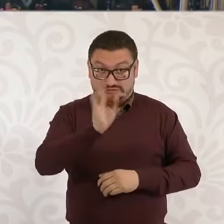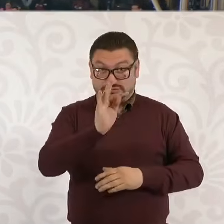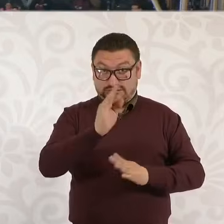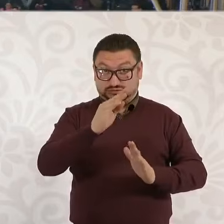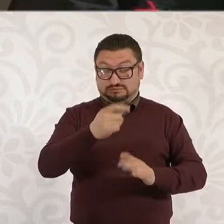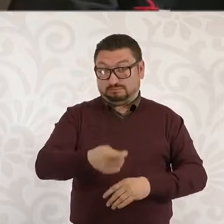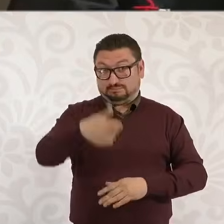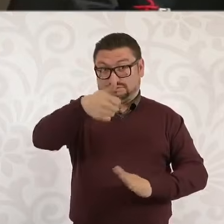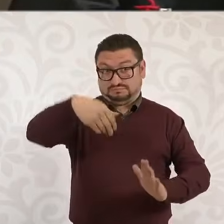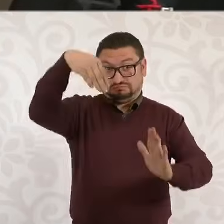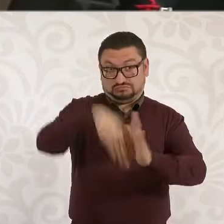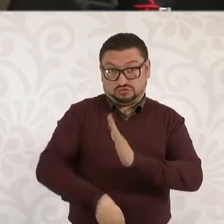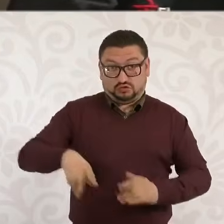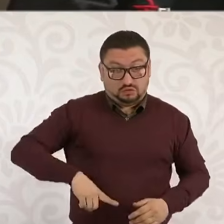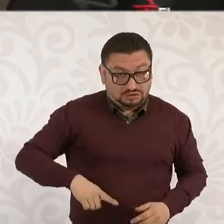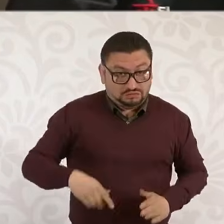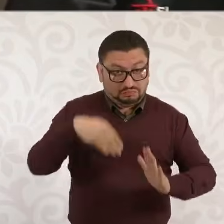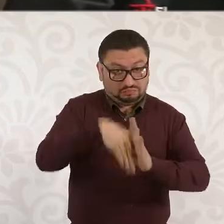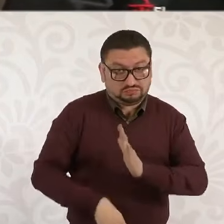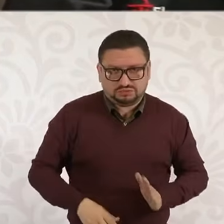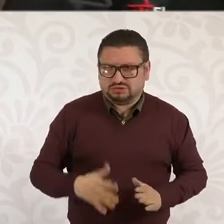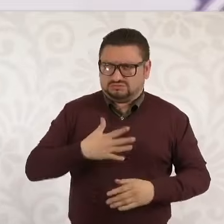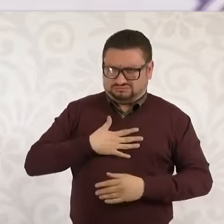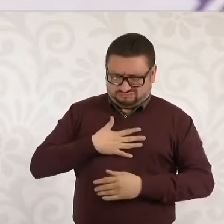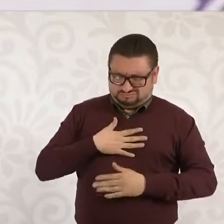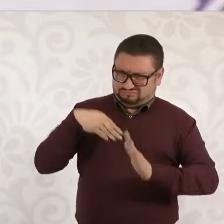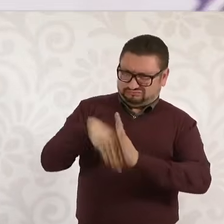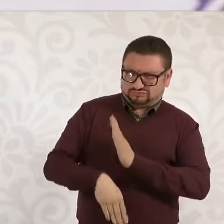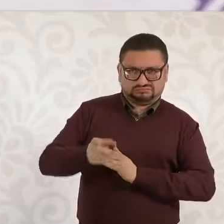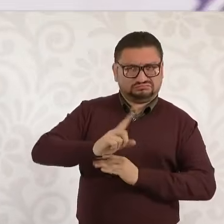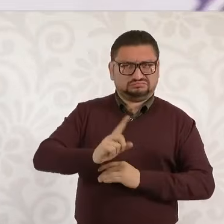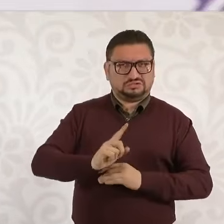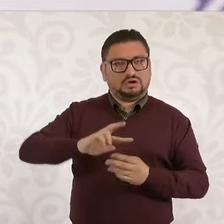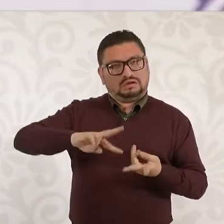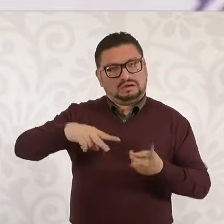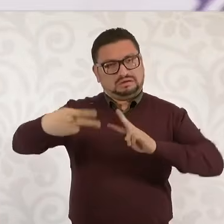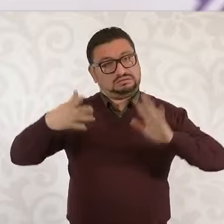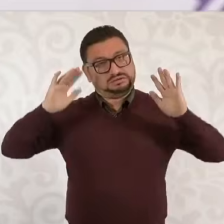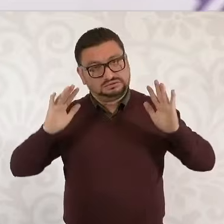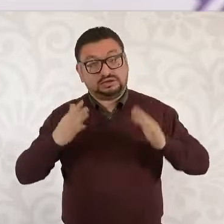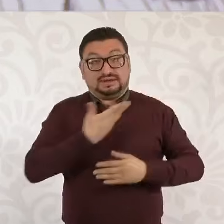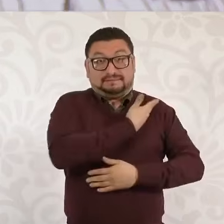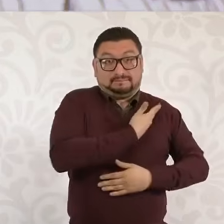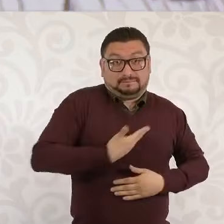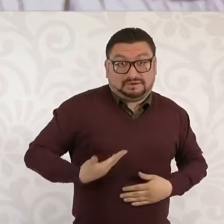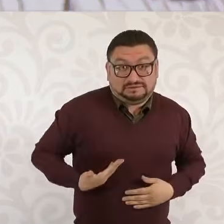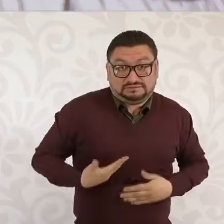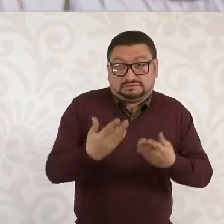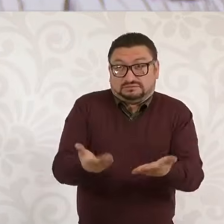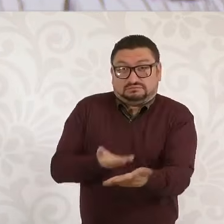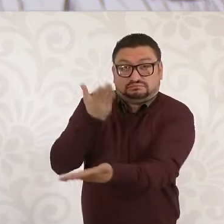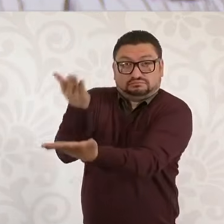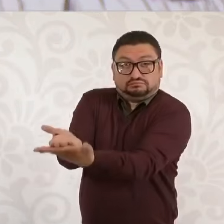un primer fracaso para este gobierno en caso de que no se aprobara? Para nada, al revés. La gente va a decir, no, pues la presidenta cumplió,